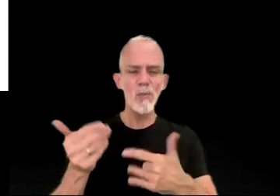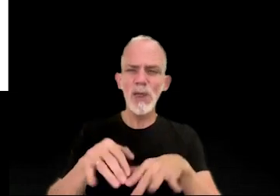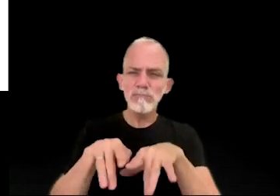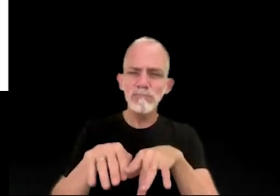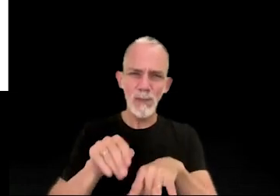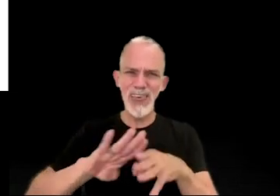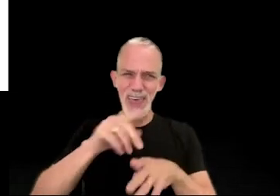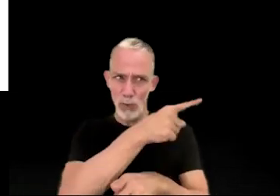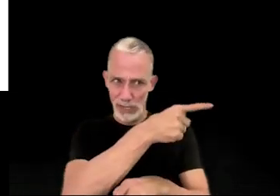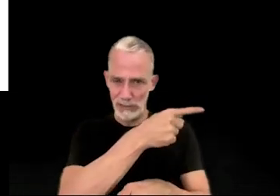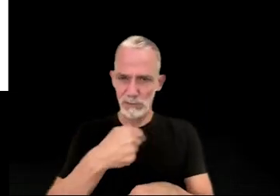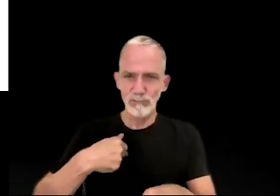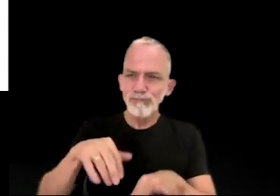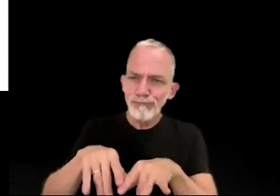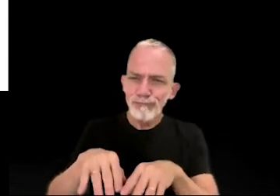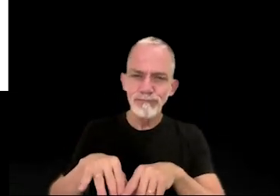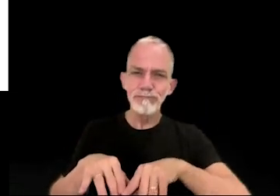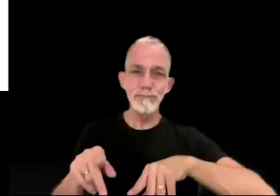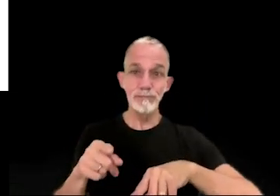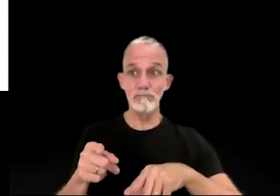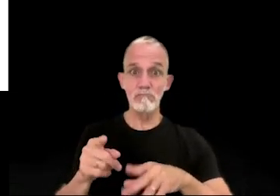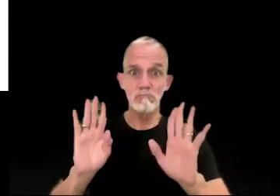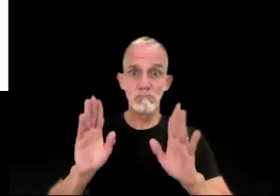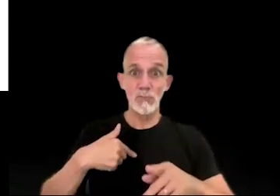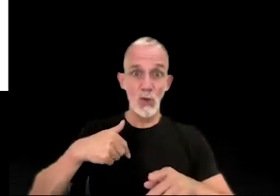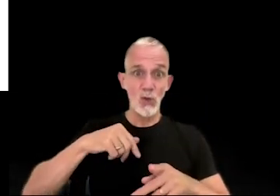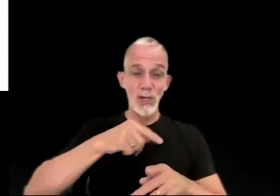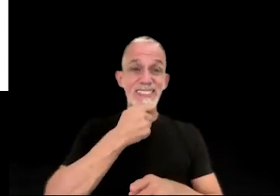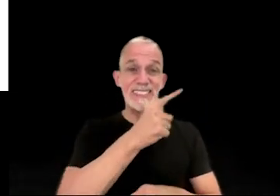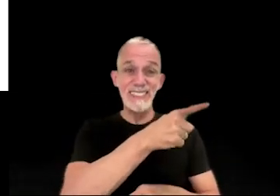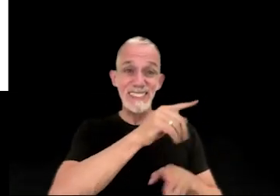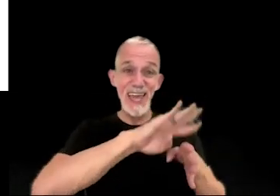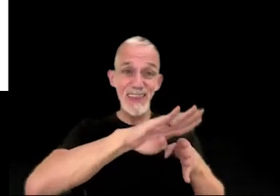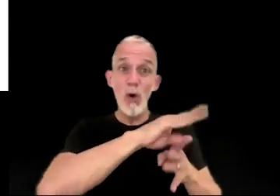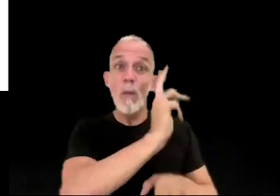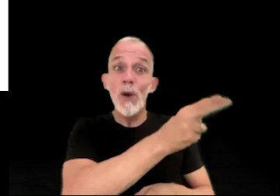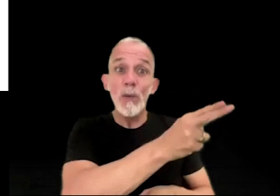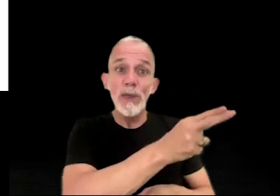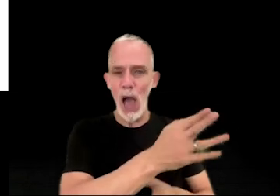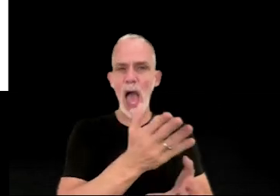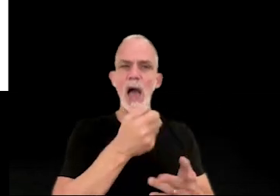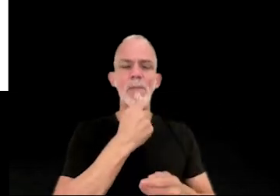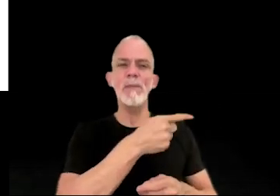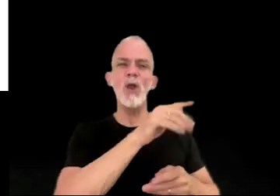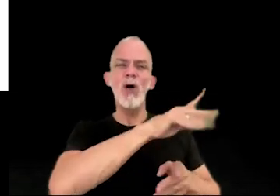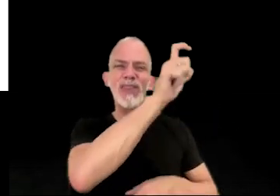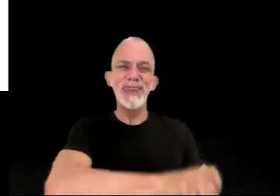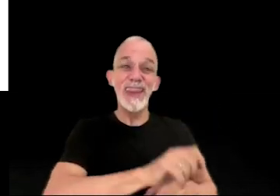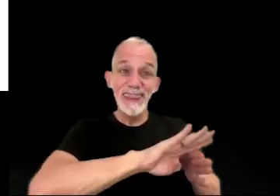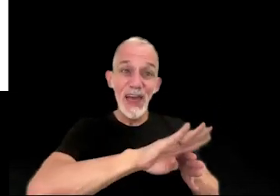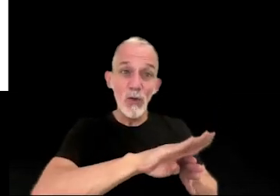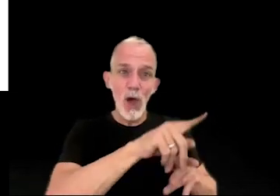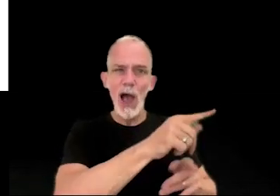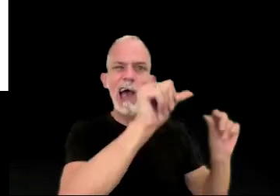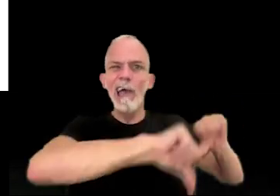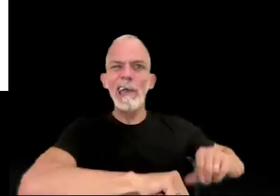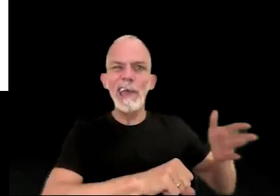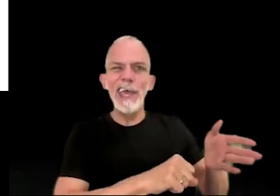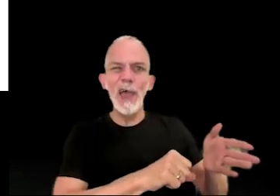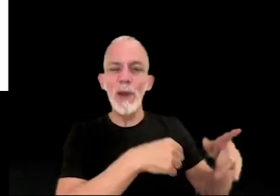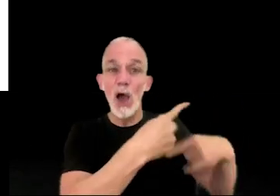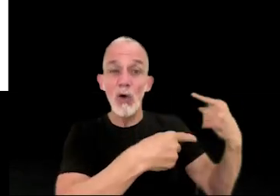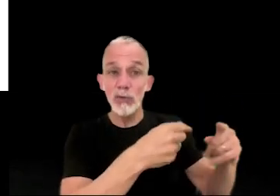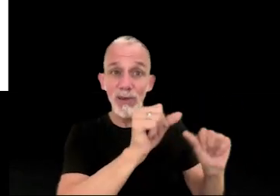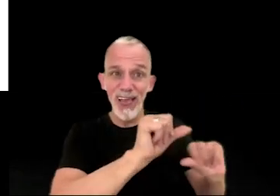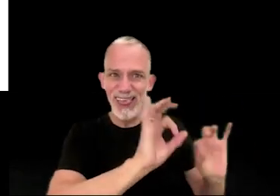principal, podría ingresar aún si el deudor principal está excluido. Supongamos que tenemos un deudor principal que está en quiebra sin continuidad de la